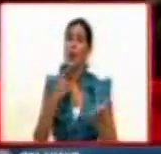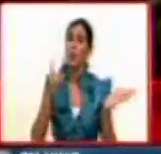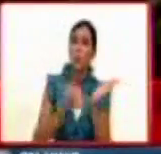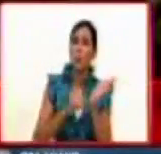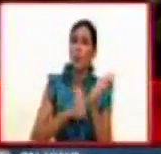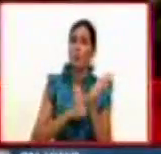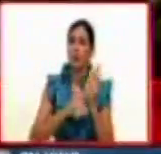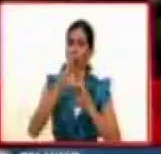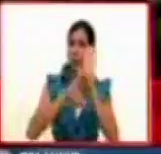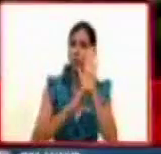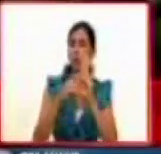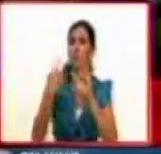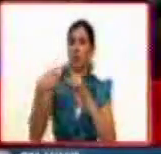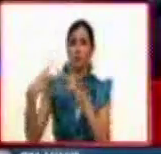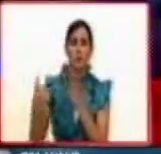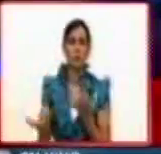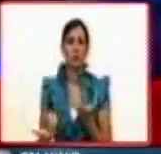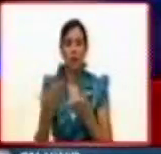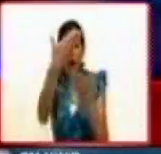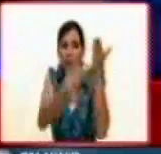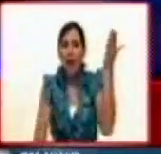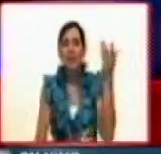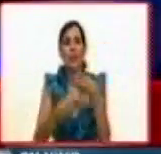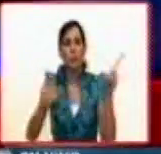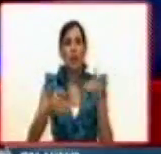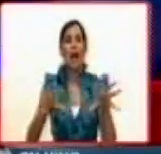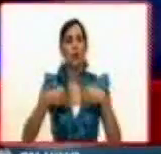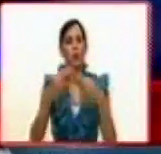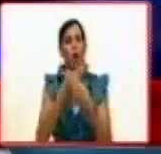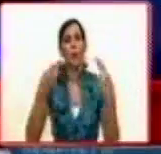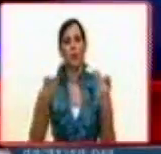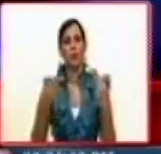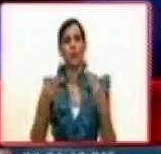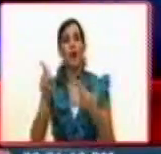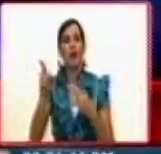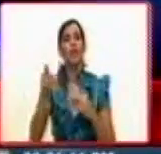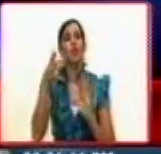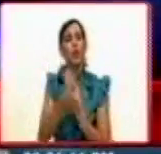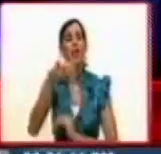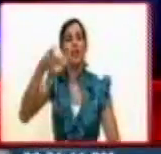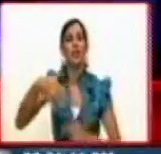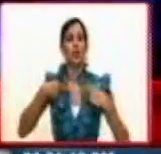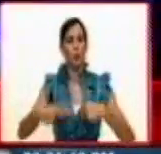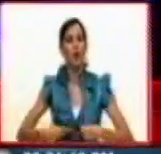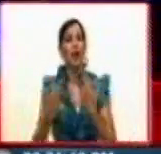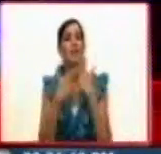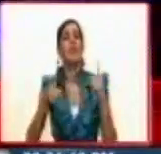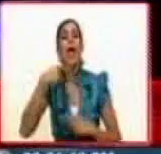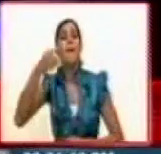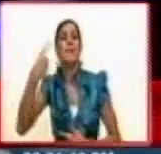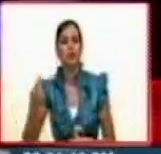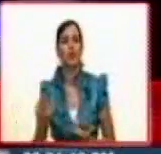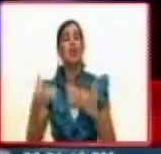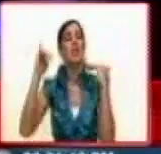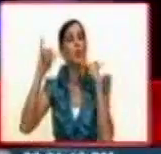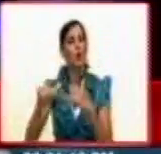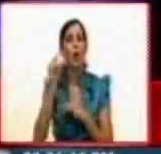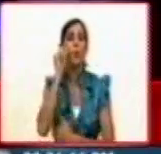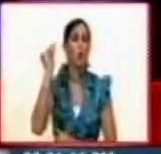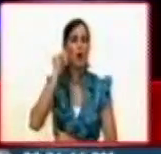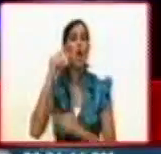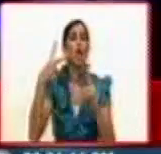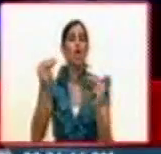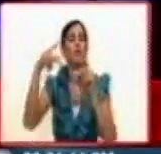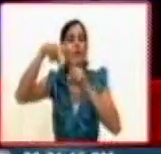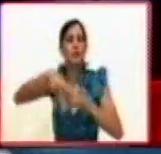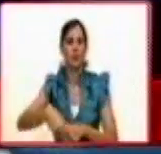de nuestra Carta Democrática y de nuestros compromisos en materia de derechos humanos, libertad de expresión, igualdad de género y no